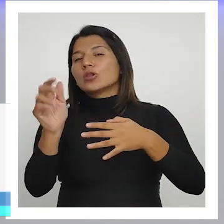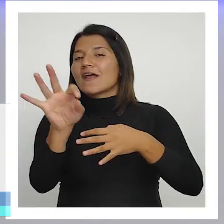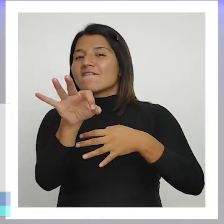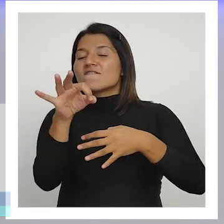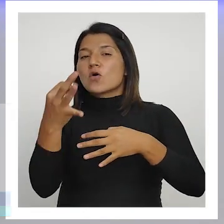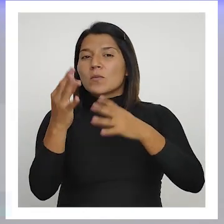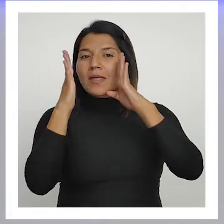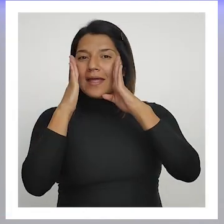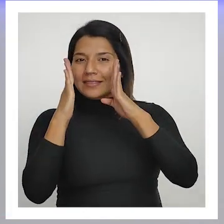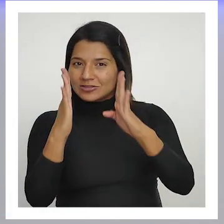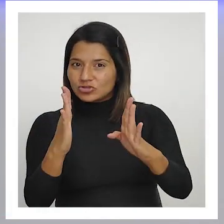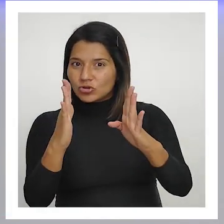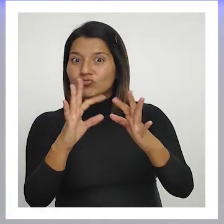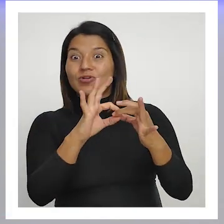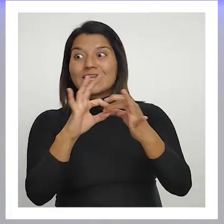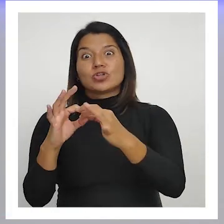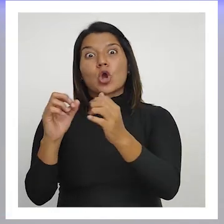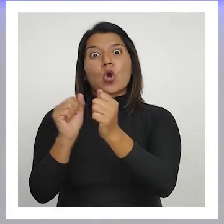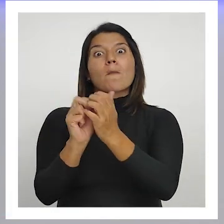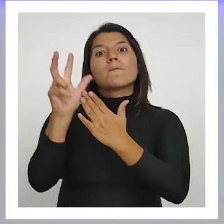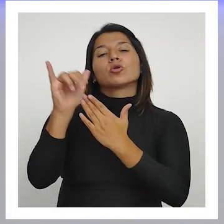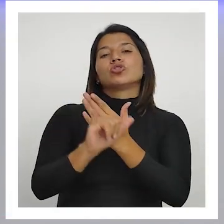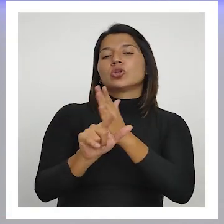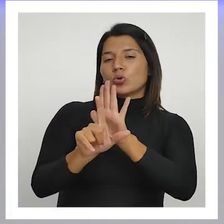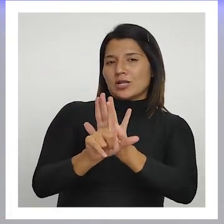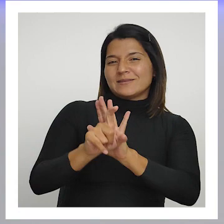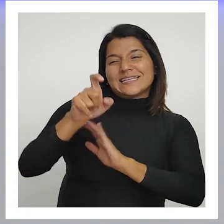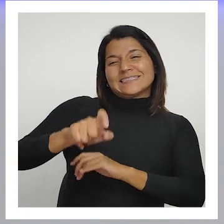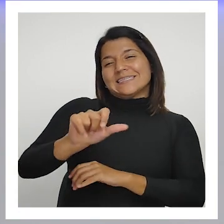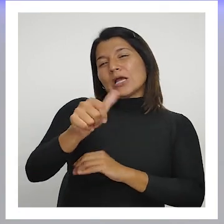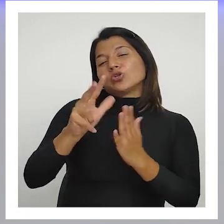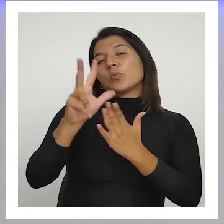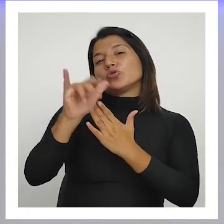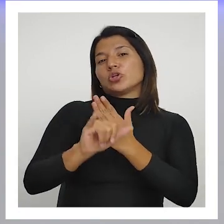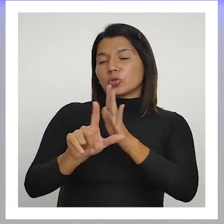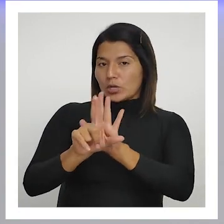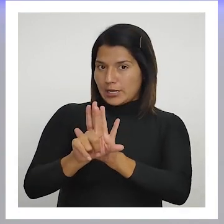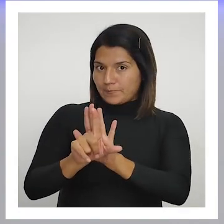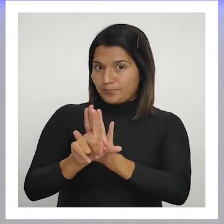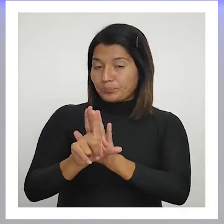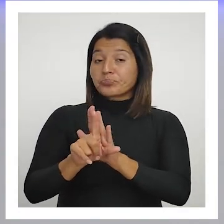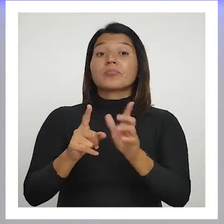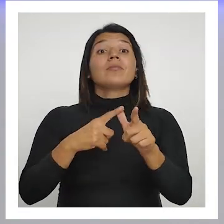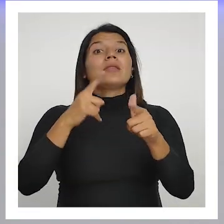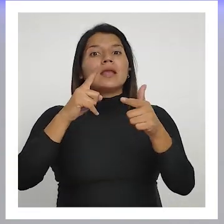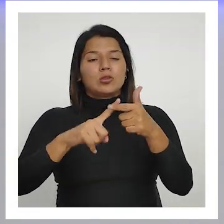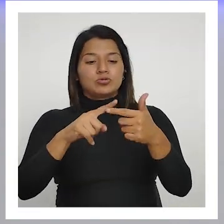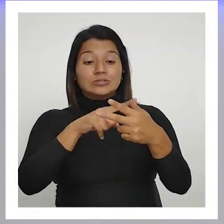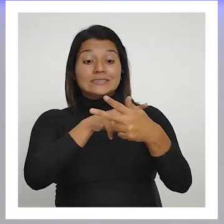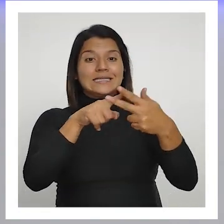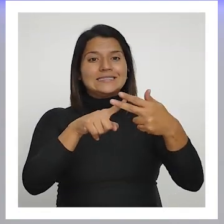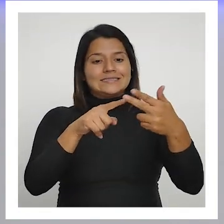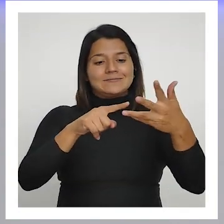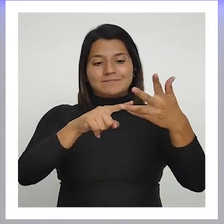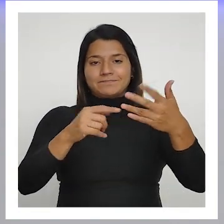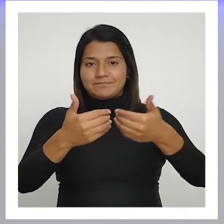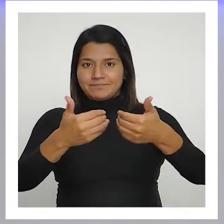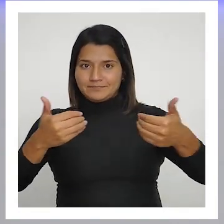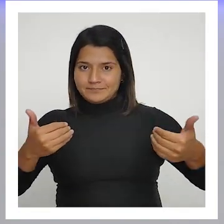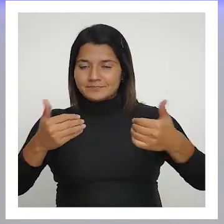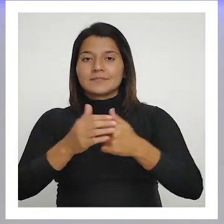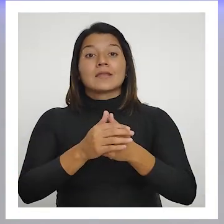tratamiento en términos de proyecto de ley, ¿verdad? Porque la figura jurídica que requieren tal vez sea otra. Entonces se presenta el